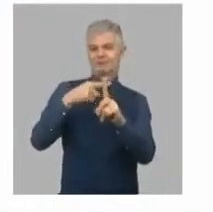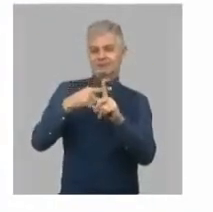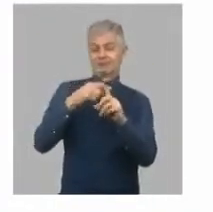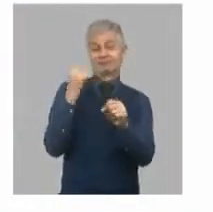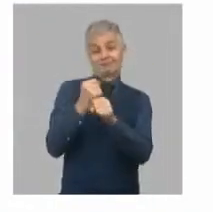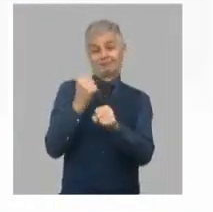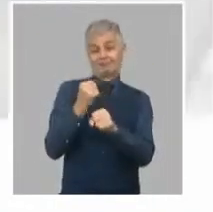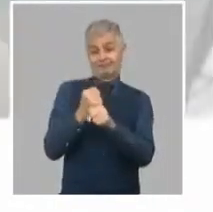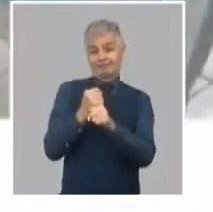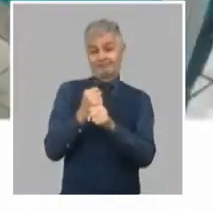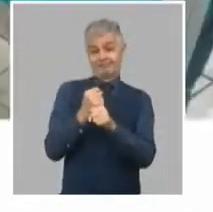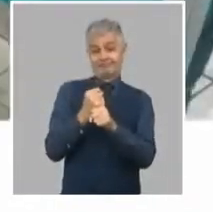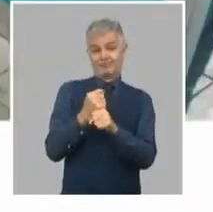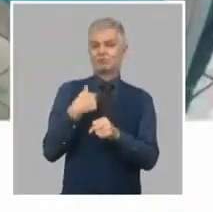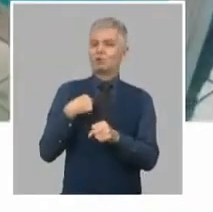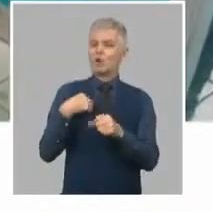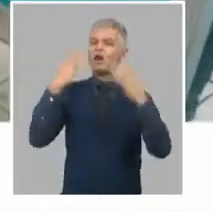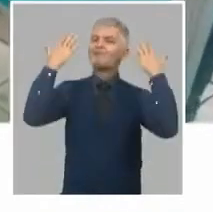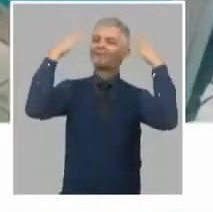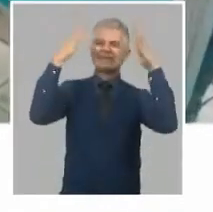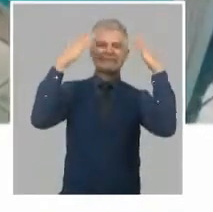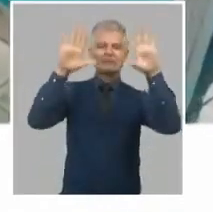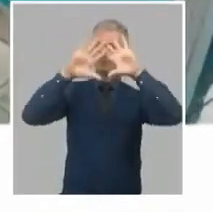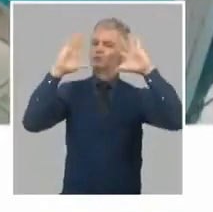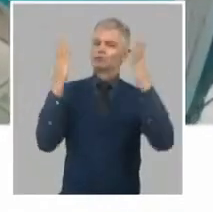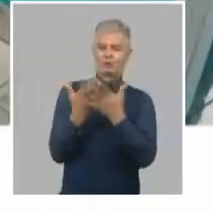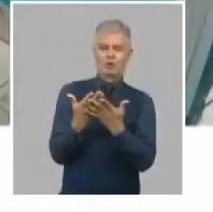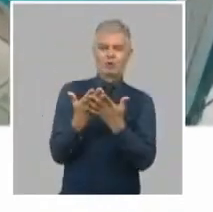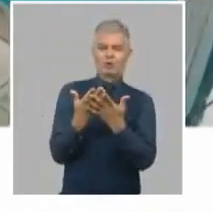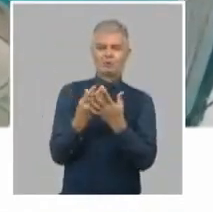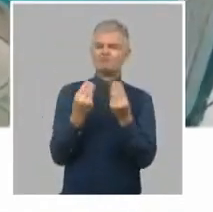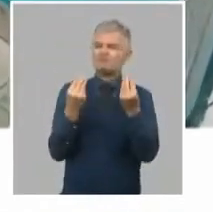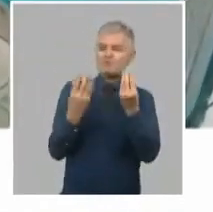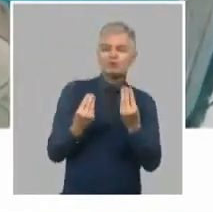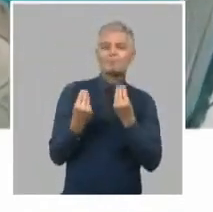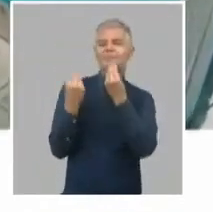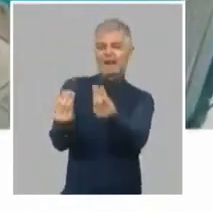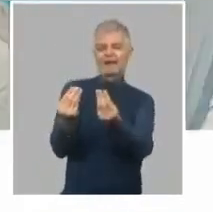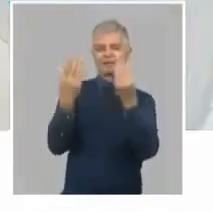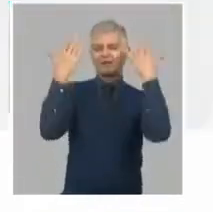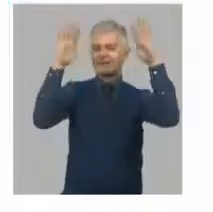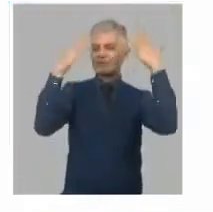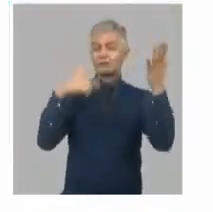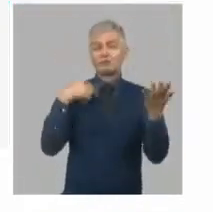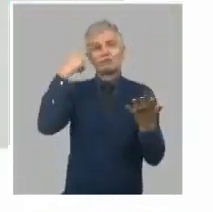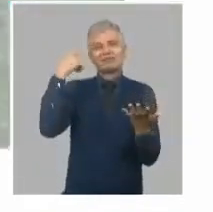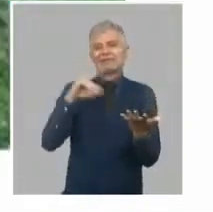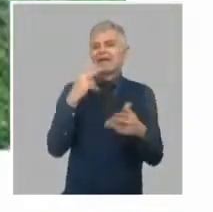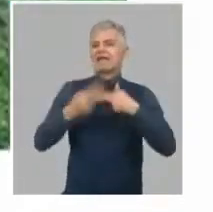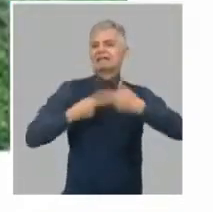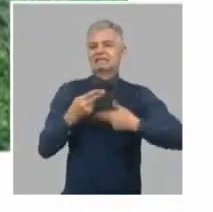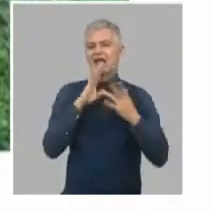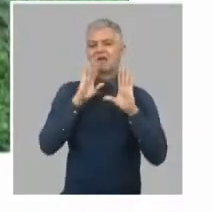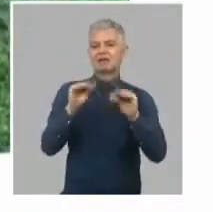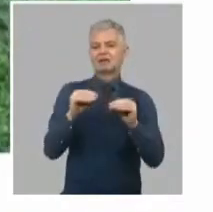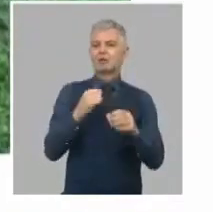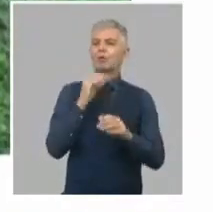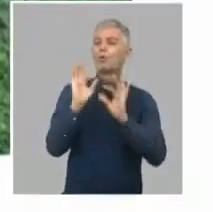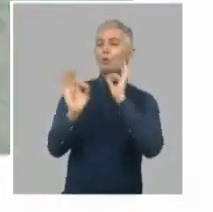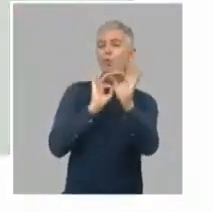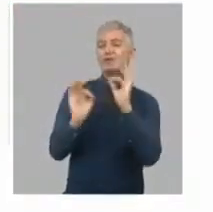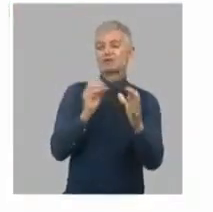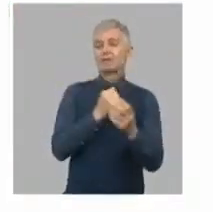humana tarea. Yo los felicito a todos. Se merecen tantas felicitaciones que no sé ni qué les voy a decir. Cuídate mucho, mi amor,